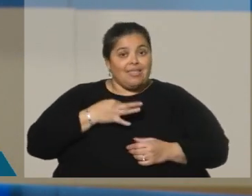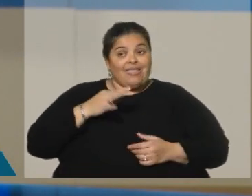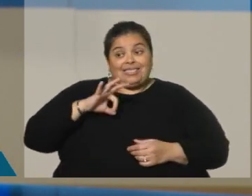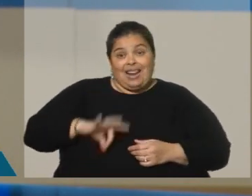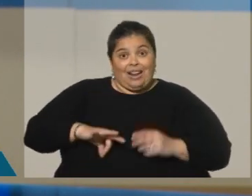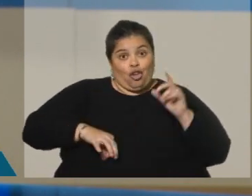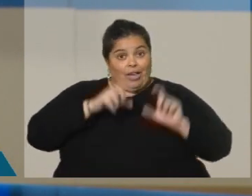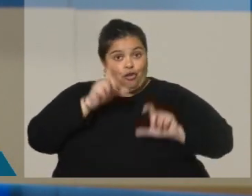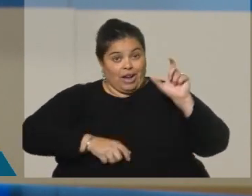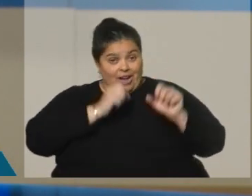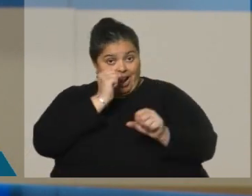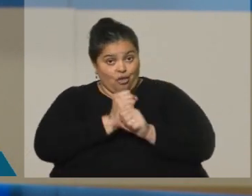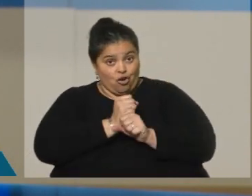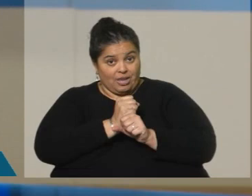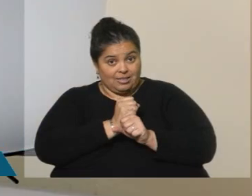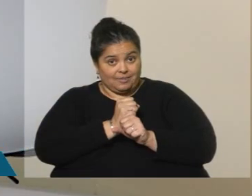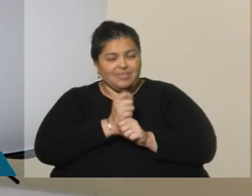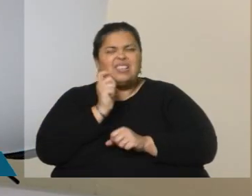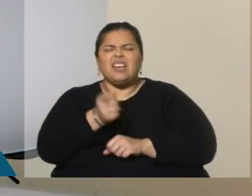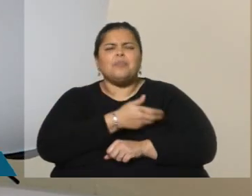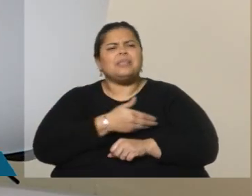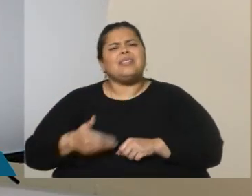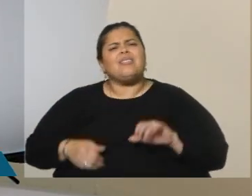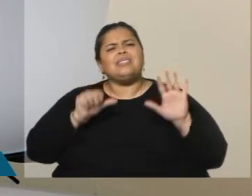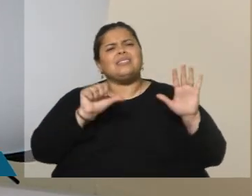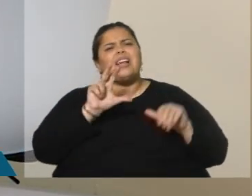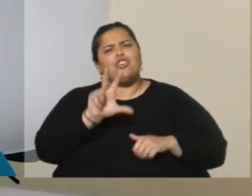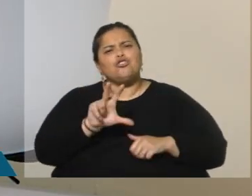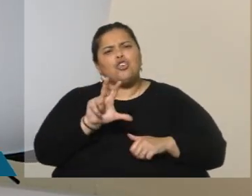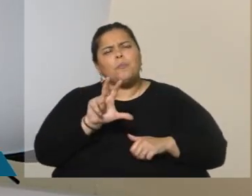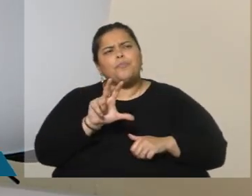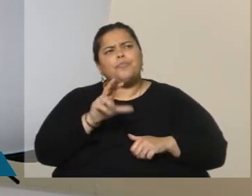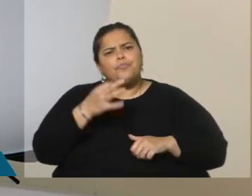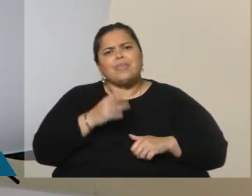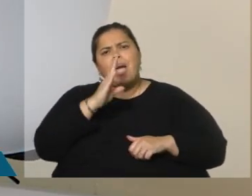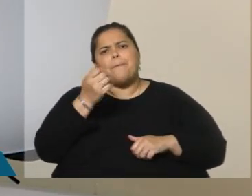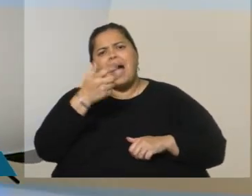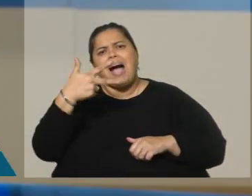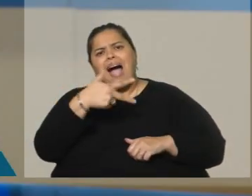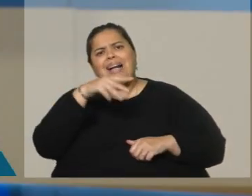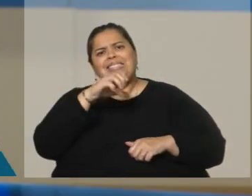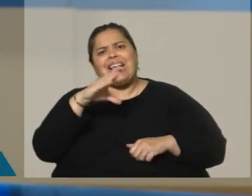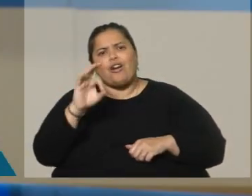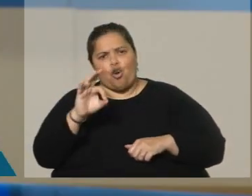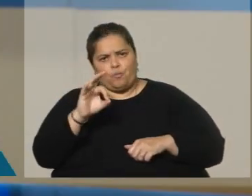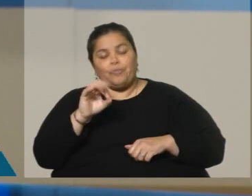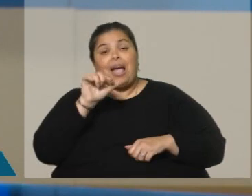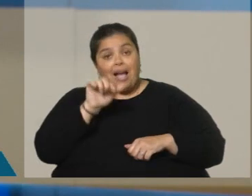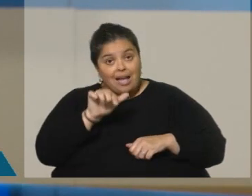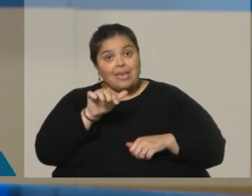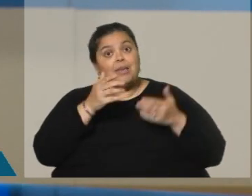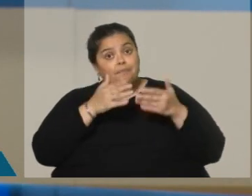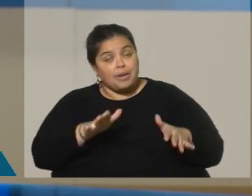trabajadores y 68 Quién era Pacheco es el presidente Entonces eso llevó a que se implantaran